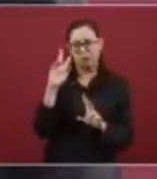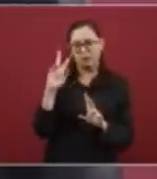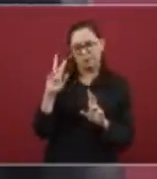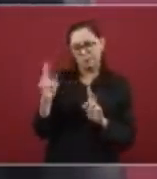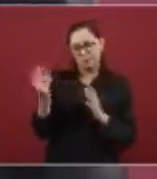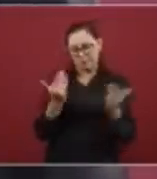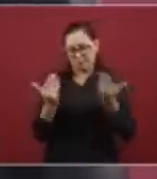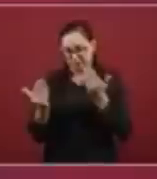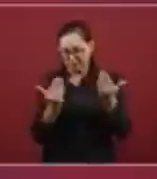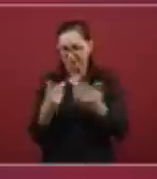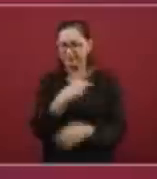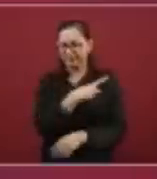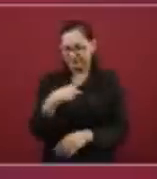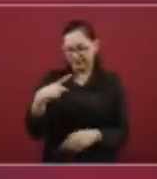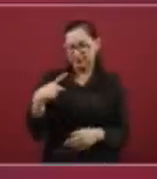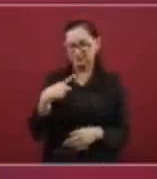analizarse.